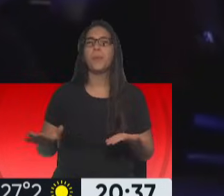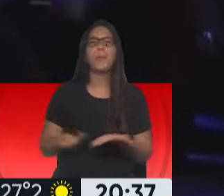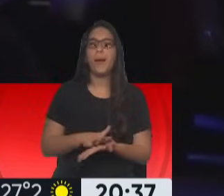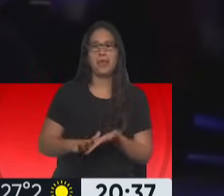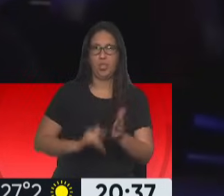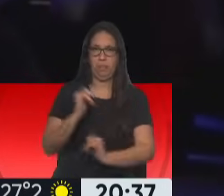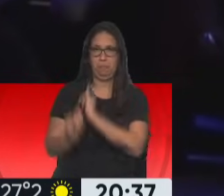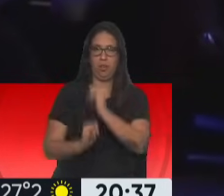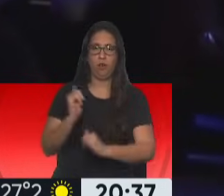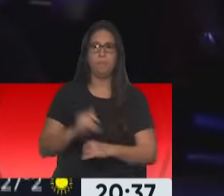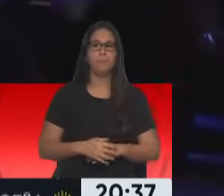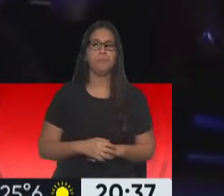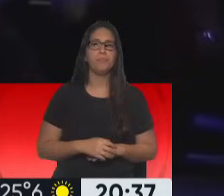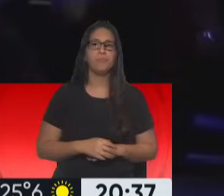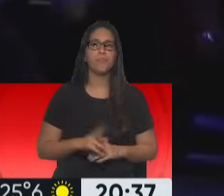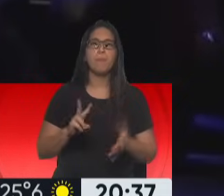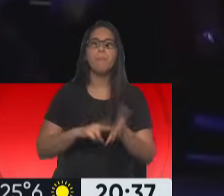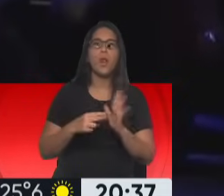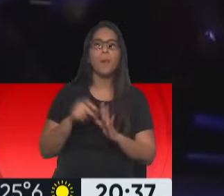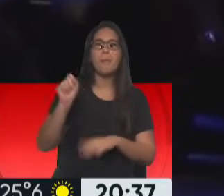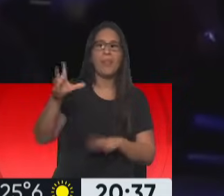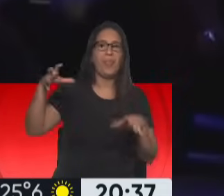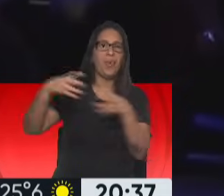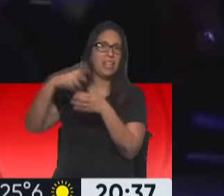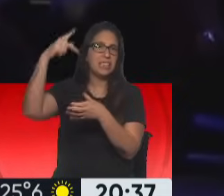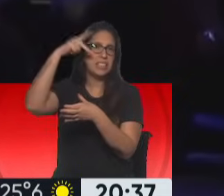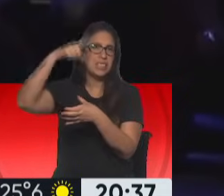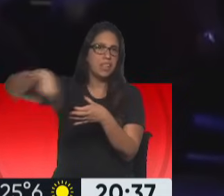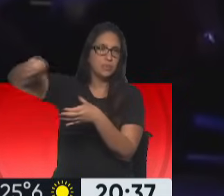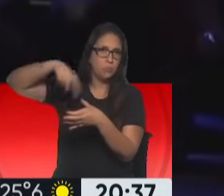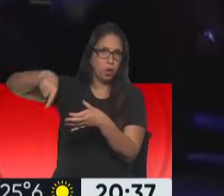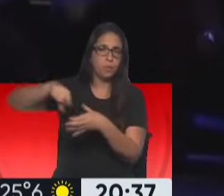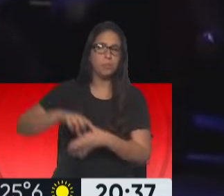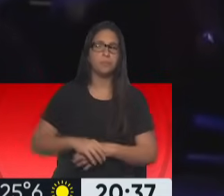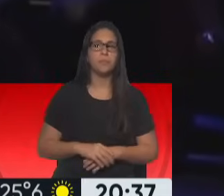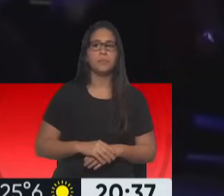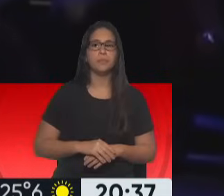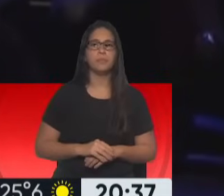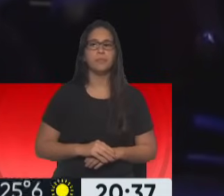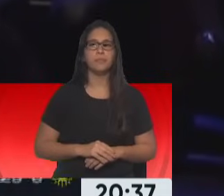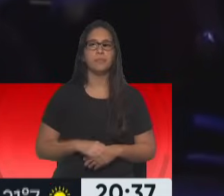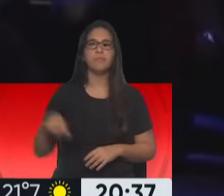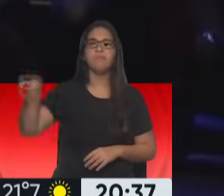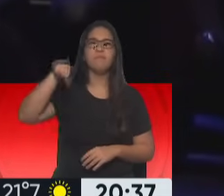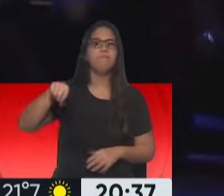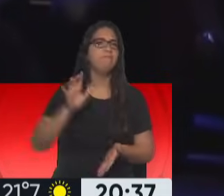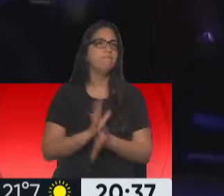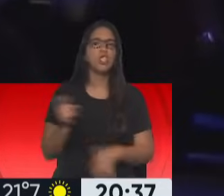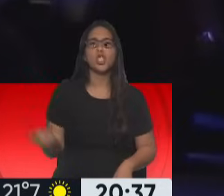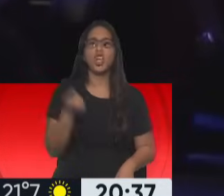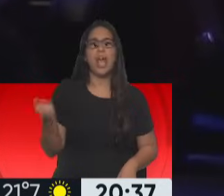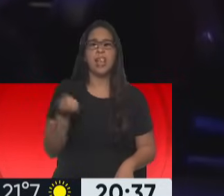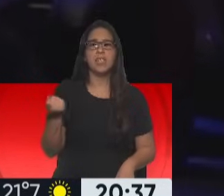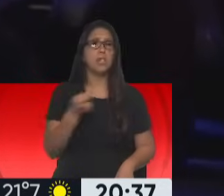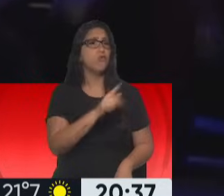Básicamente, el problema del kirchnerismo, digamos, es que son socialistas. Sí,